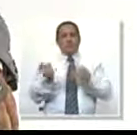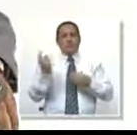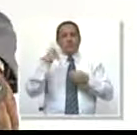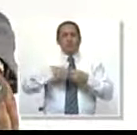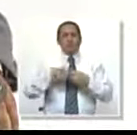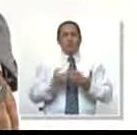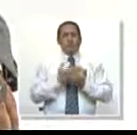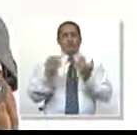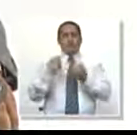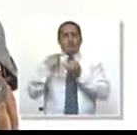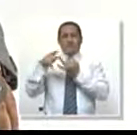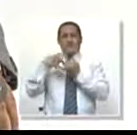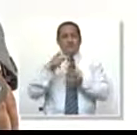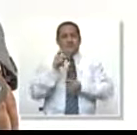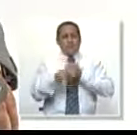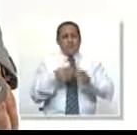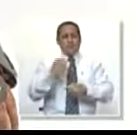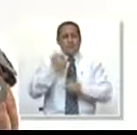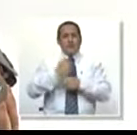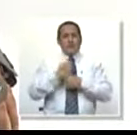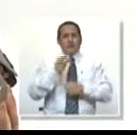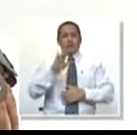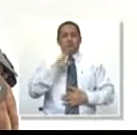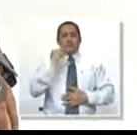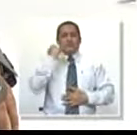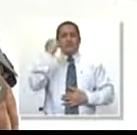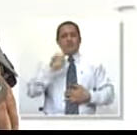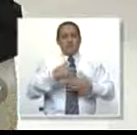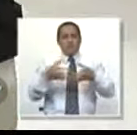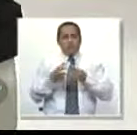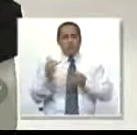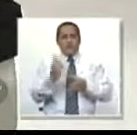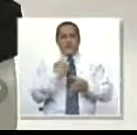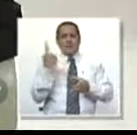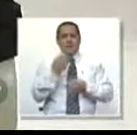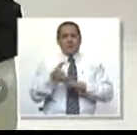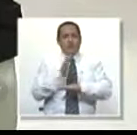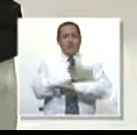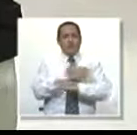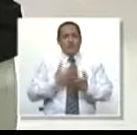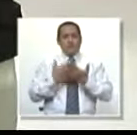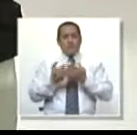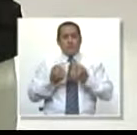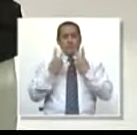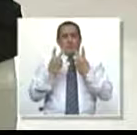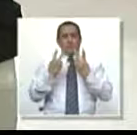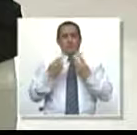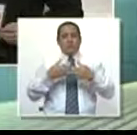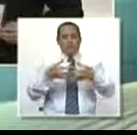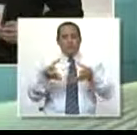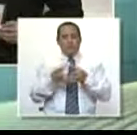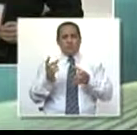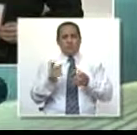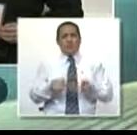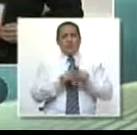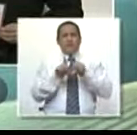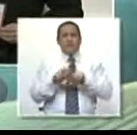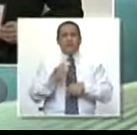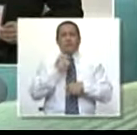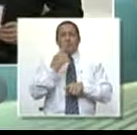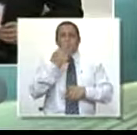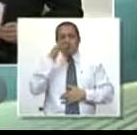inclusión donde todos los ciudadanos ejercen derechos sobre todo grupos vulnerables como los que usted ha por supuesto sobre todo grupos vulnerables